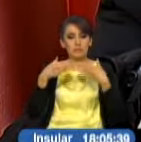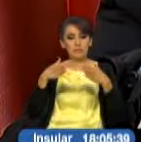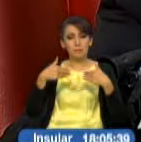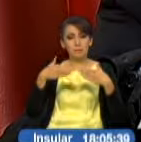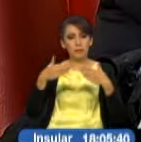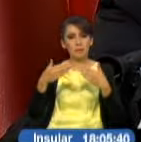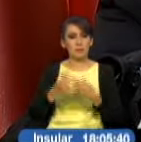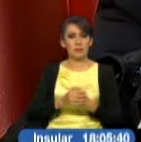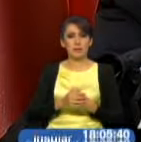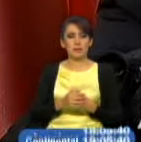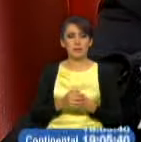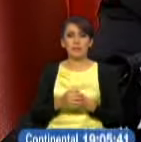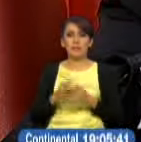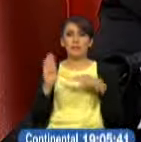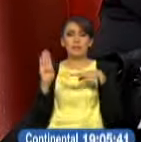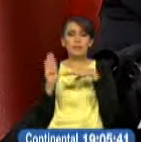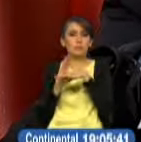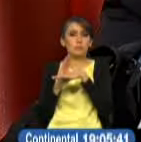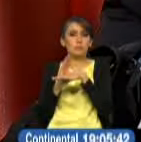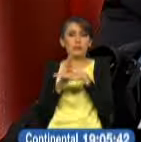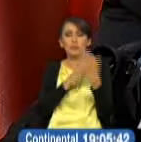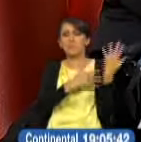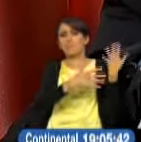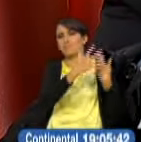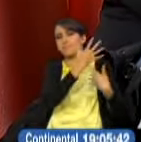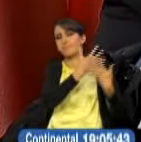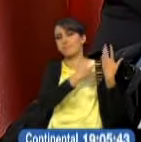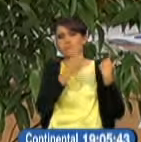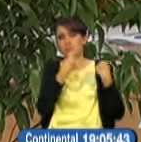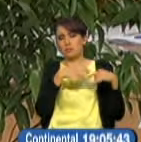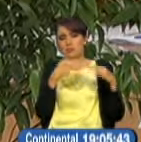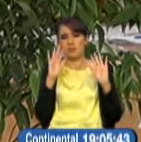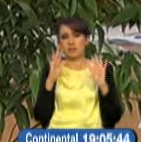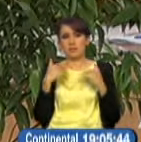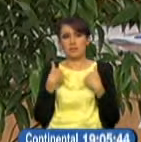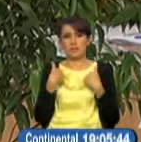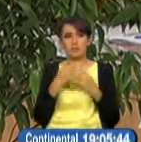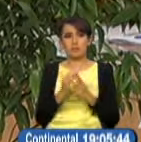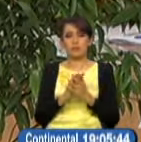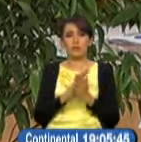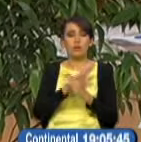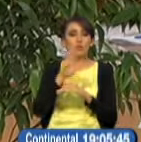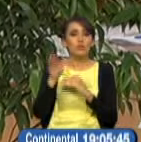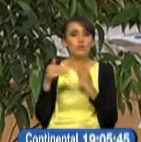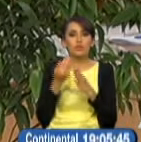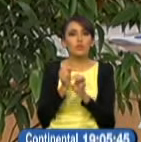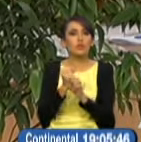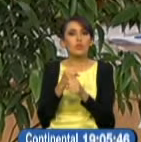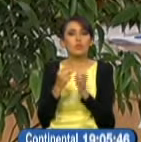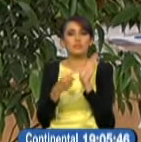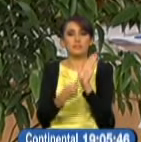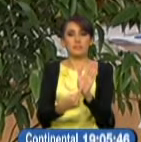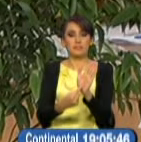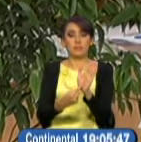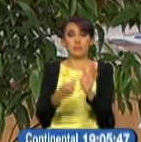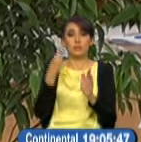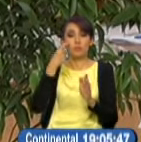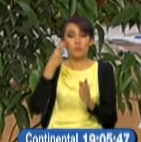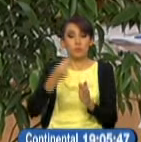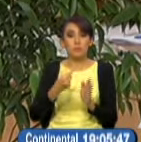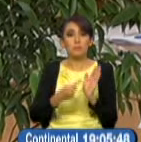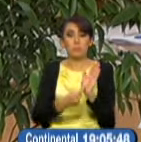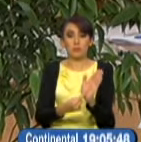banco que existe desde hace algunos años. Con lo cual, todo hace indicar, hay toda una prueba